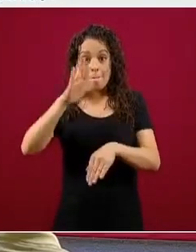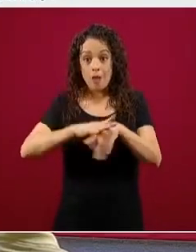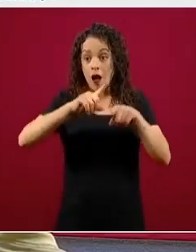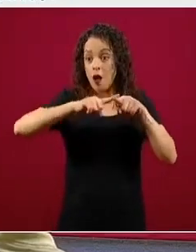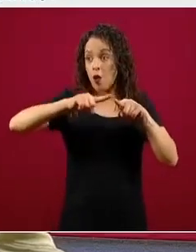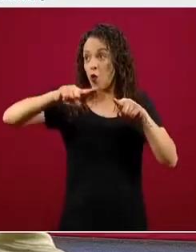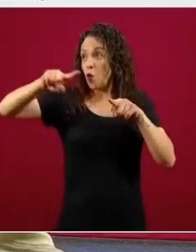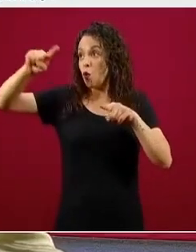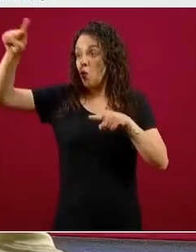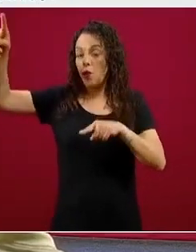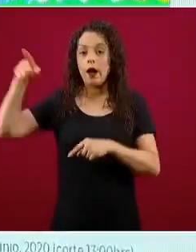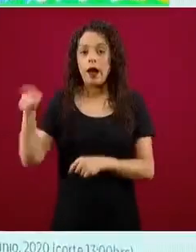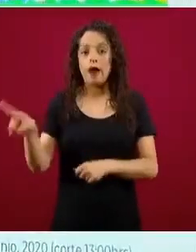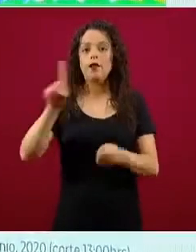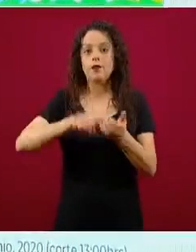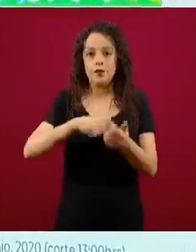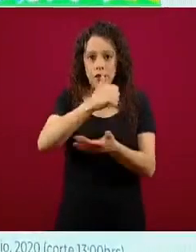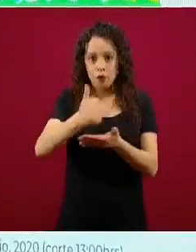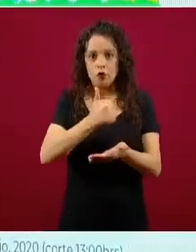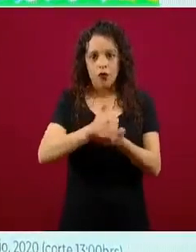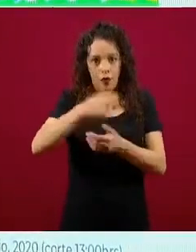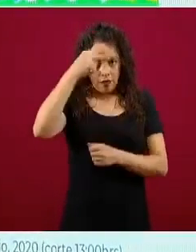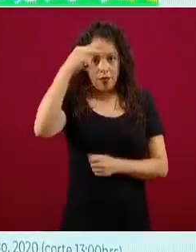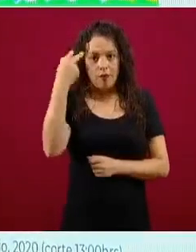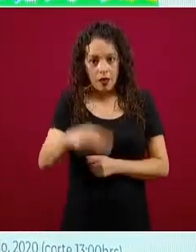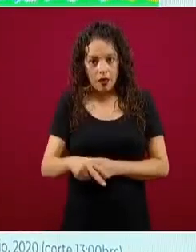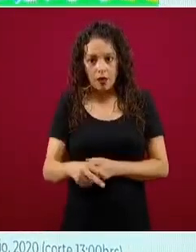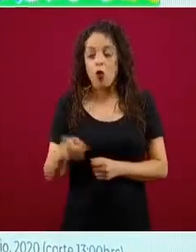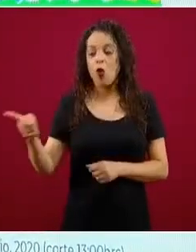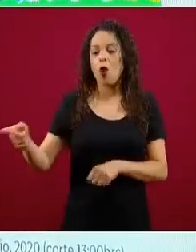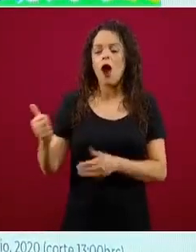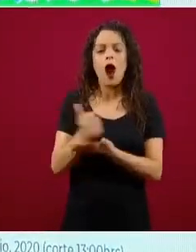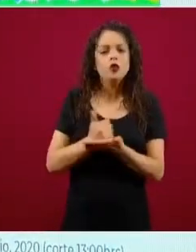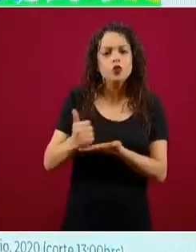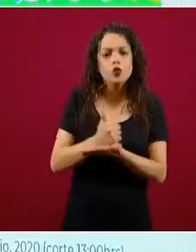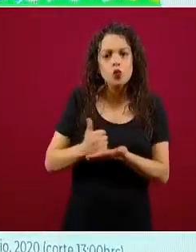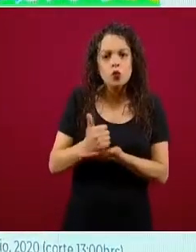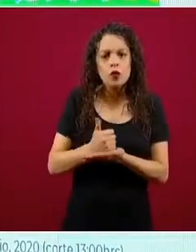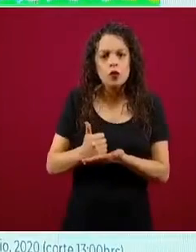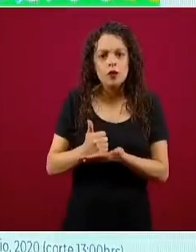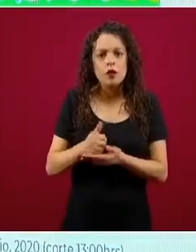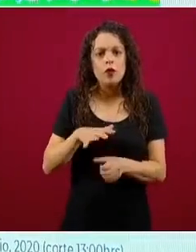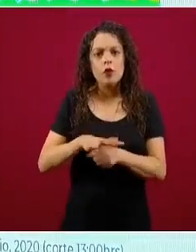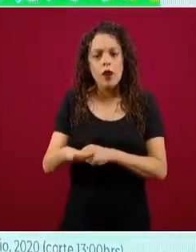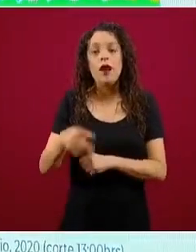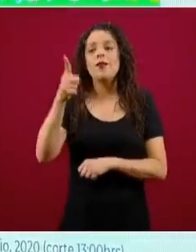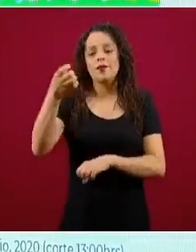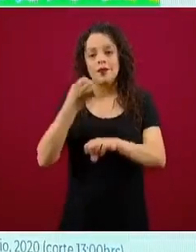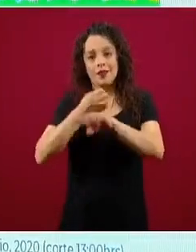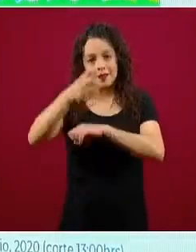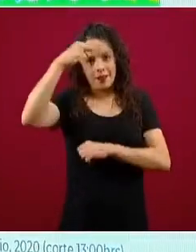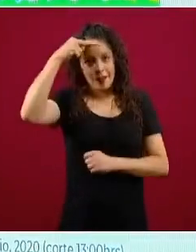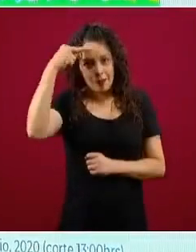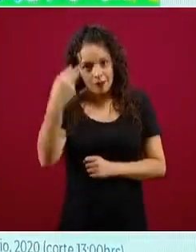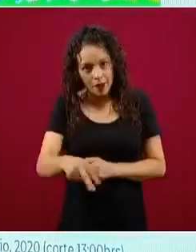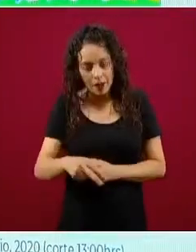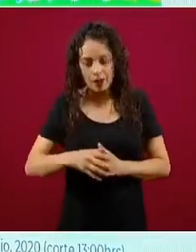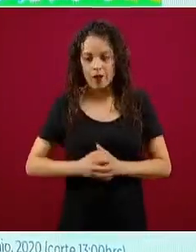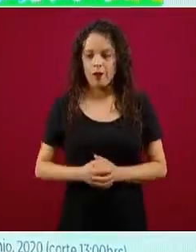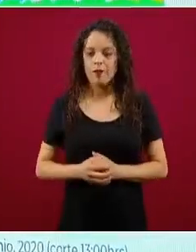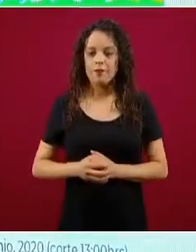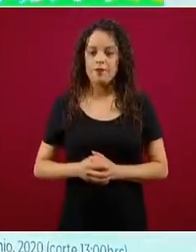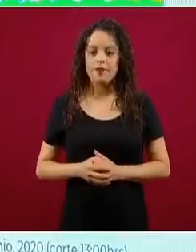México, la azul es la del Estado de México y luego